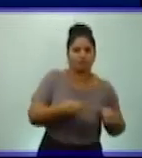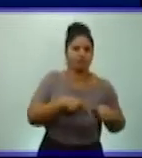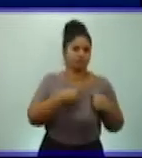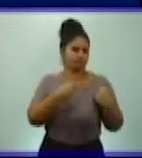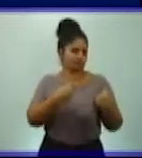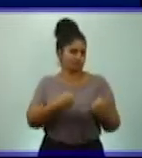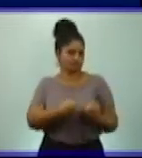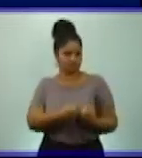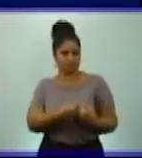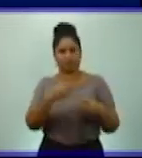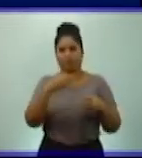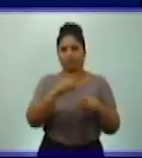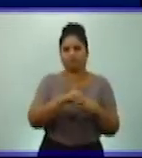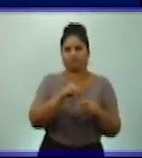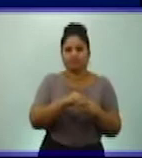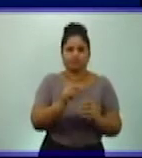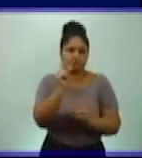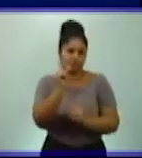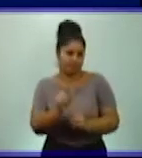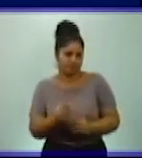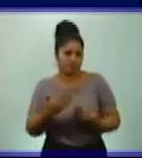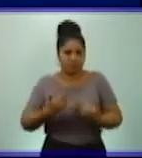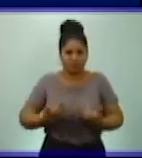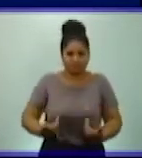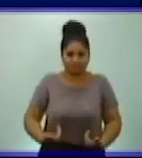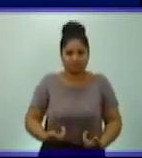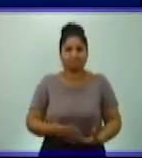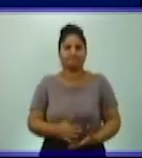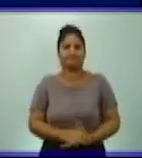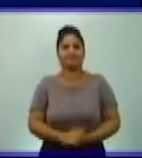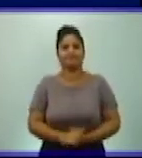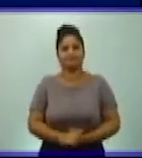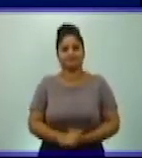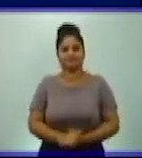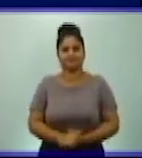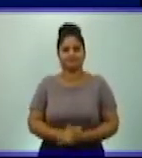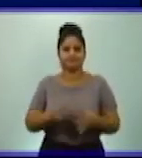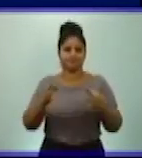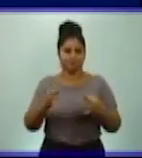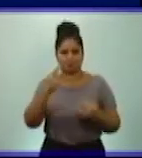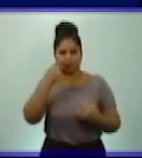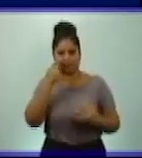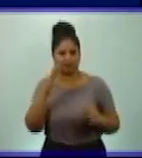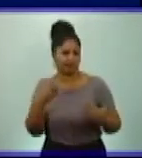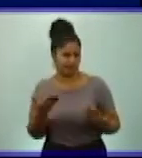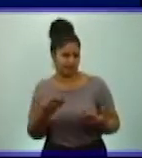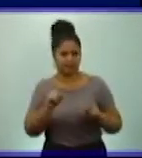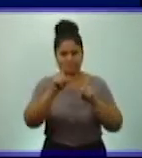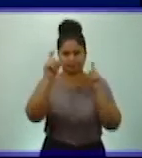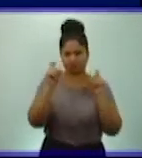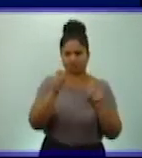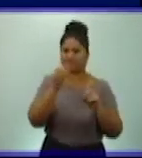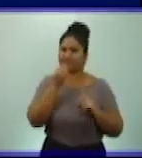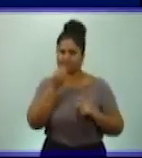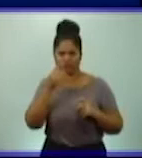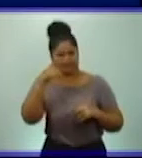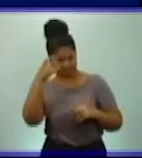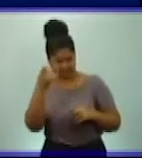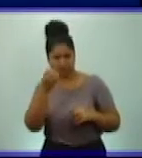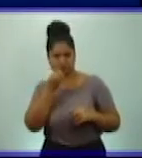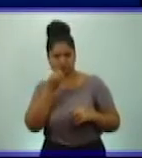una persona. Y por tanto también podemos ver el corazón de una persona, podemos verlo